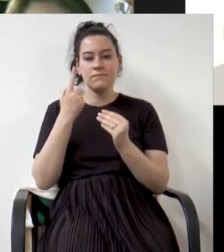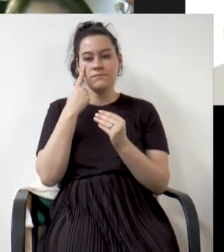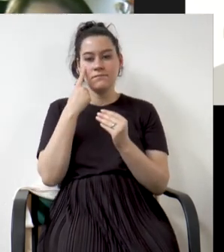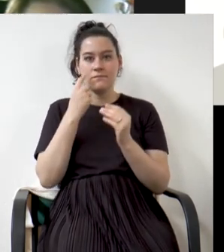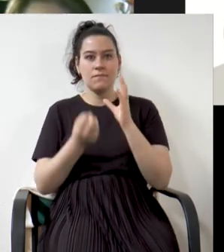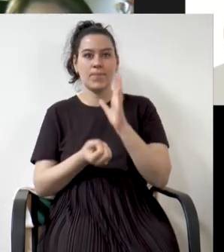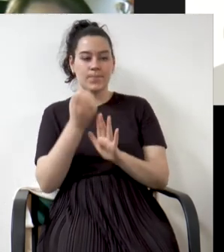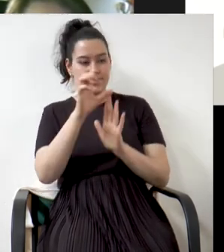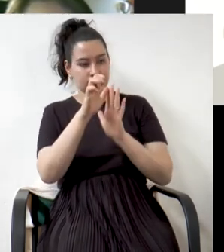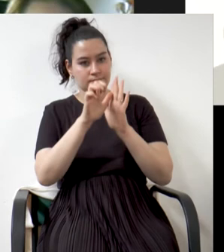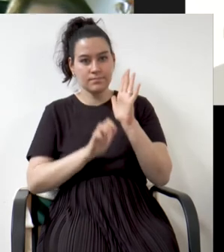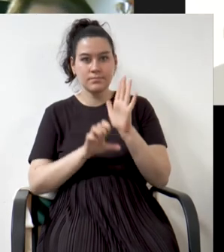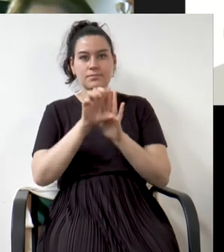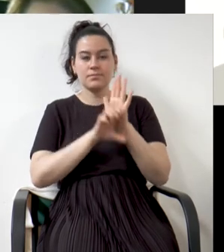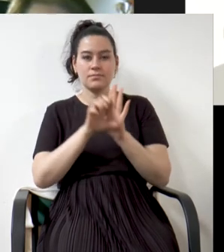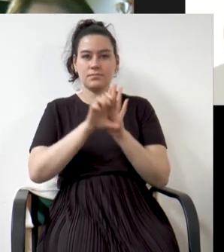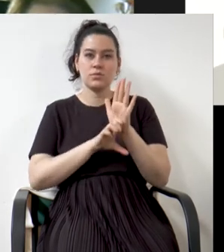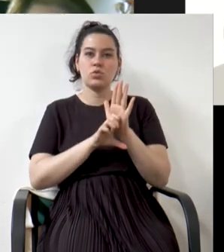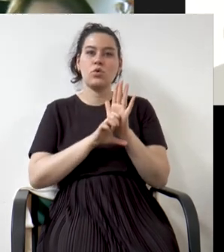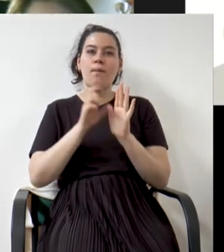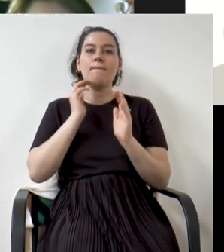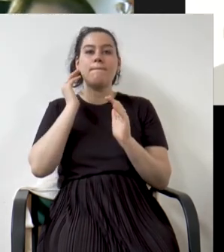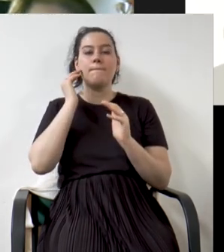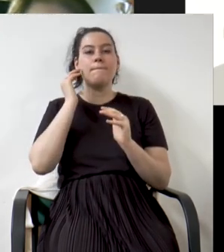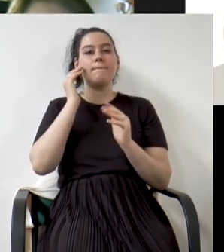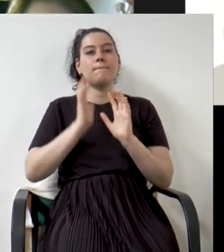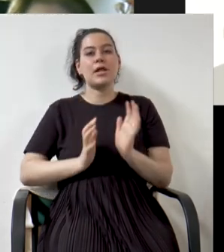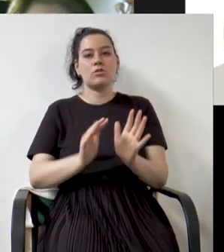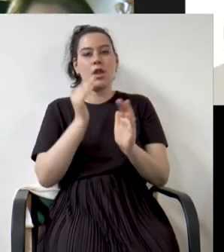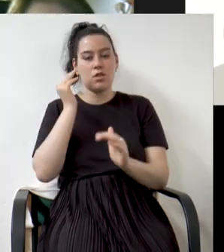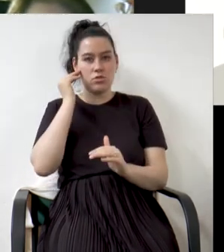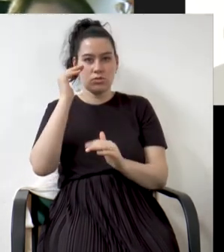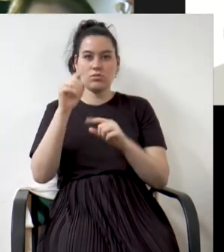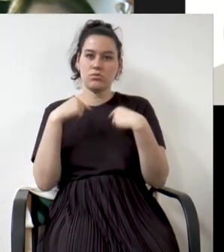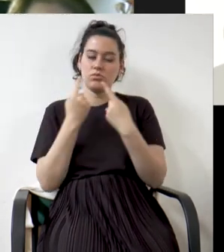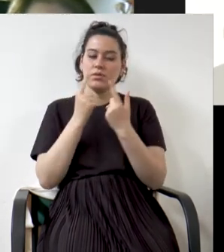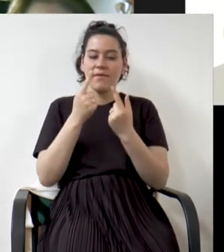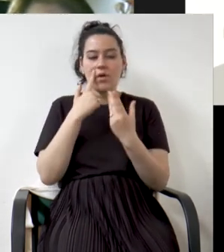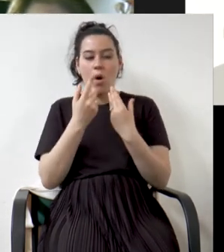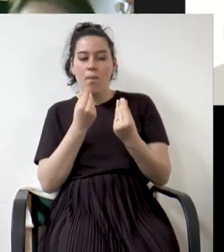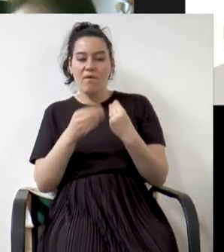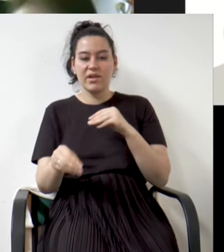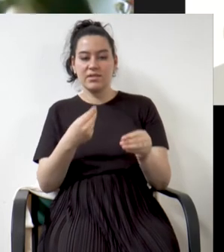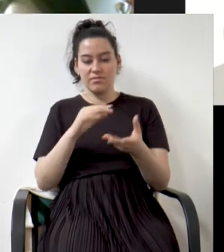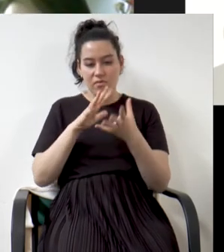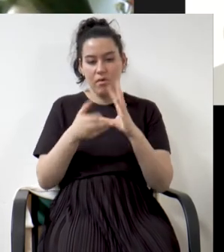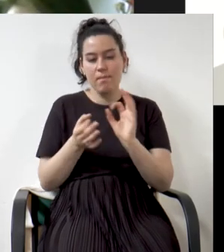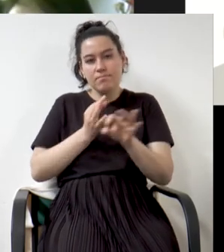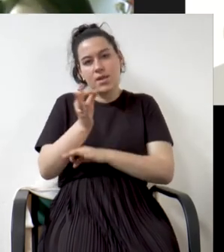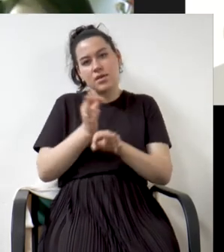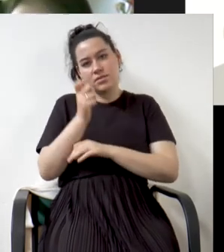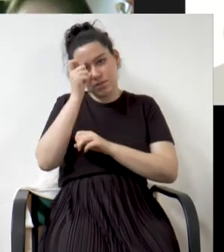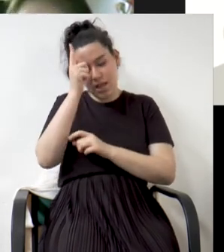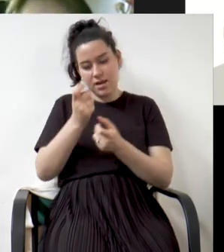actual estatuto del personal docente. Tenemos que tener cuidado en cuidar a la gente, y darle los mecanismos para que la gente se forme, y